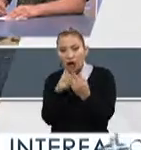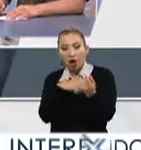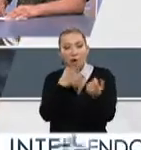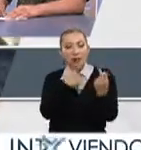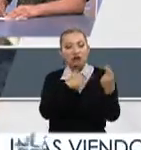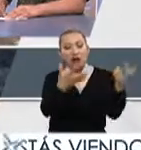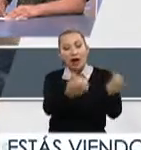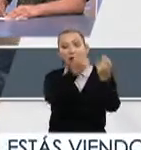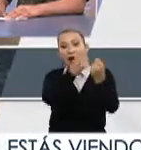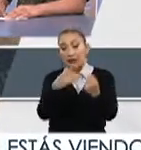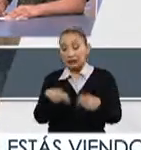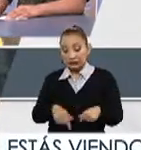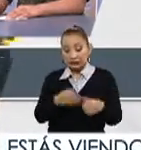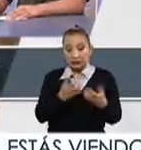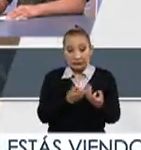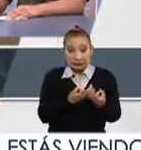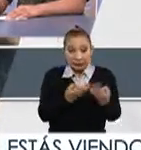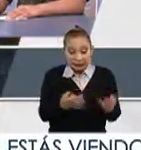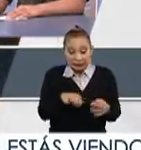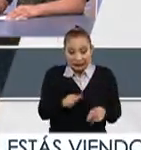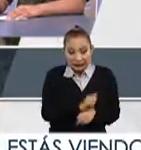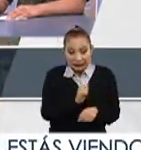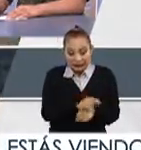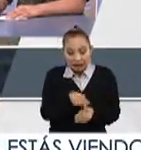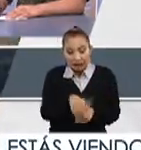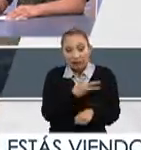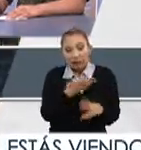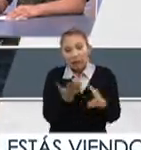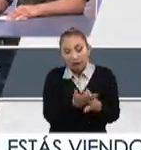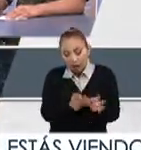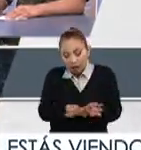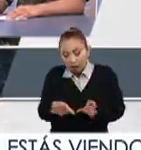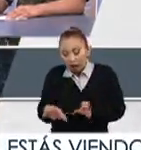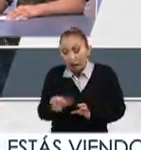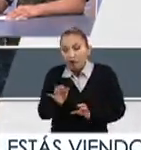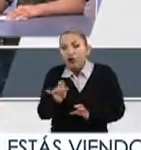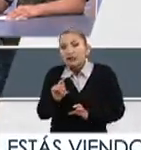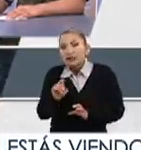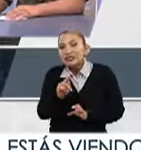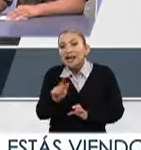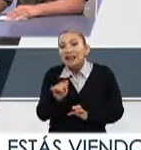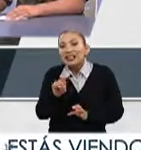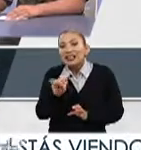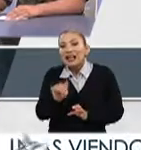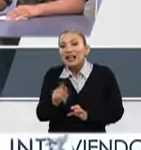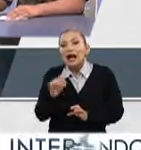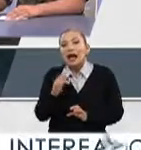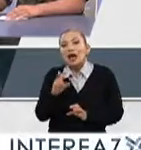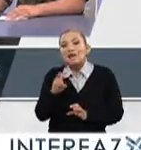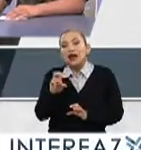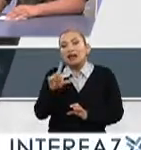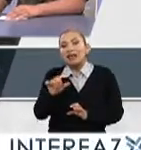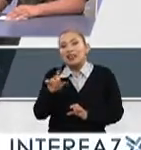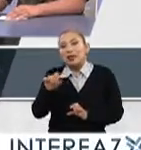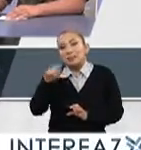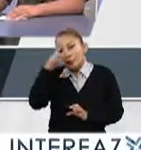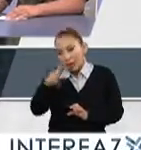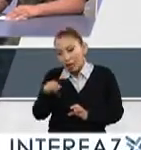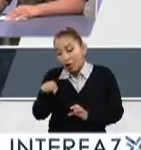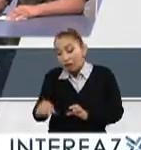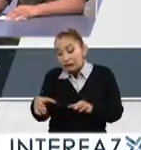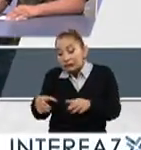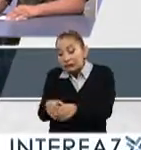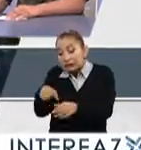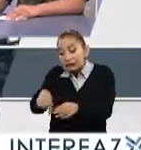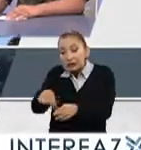Este componente terrestre tiene una parte que se llama Fuerza de Tarea Emergencia Valle de México, y esta